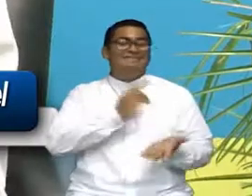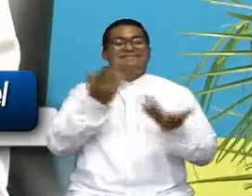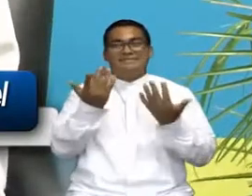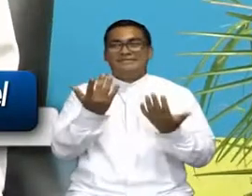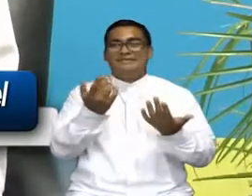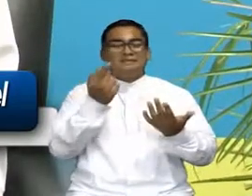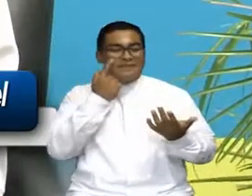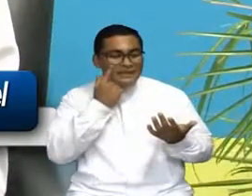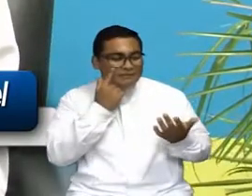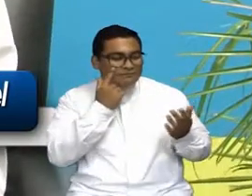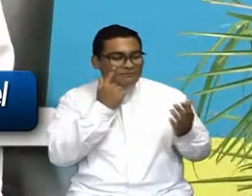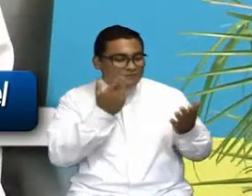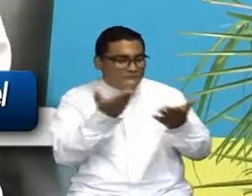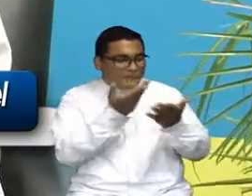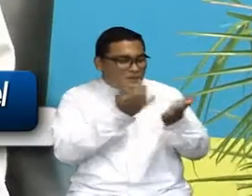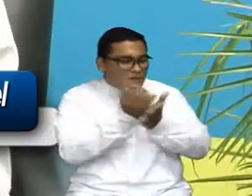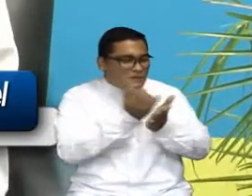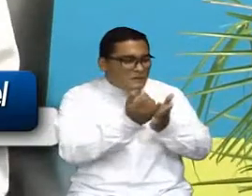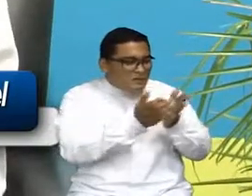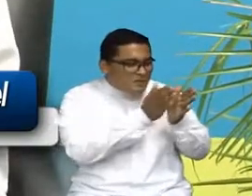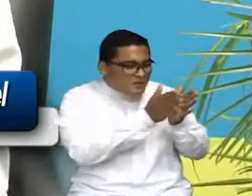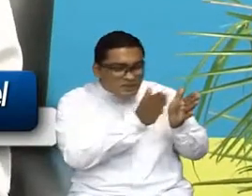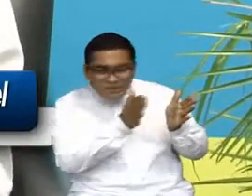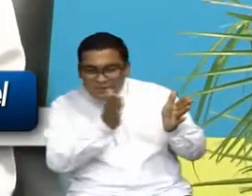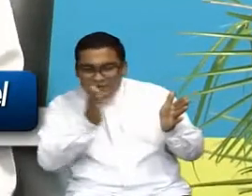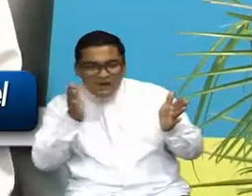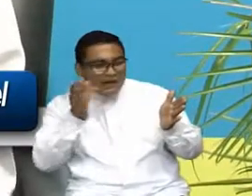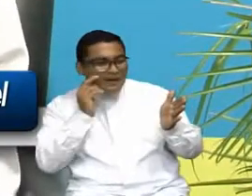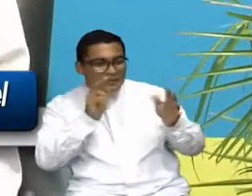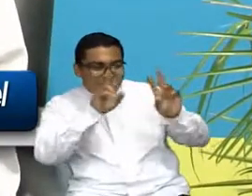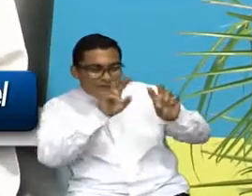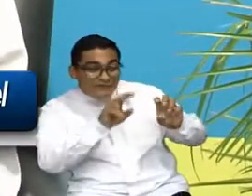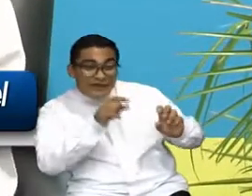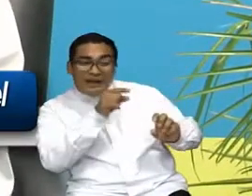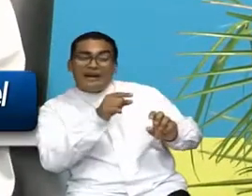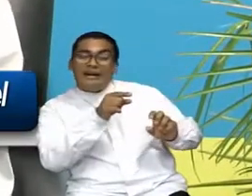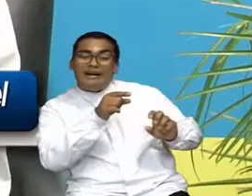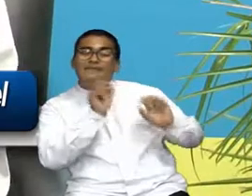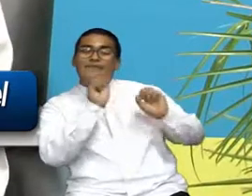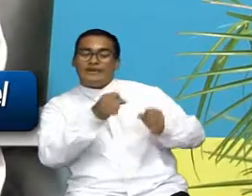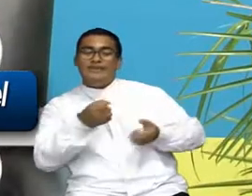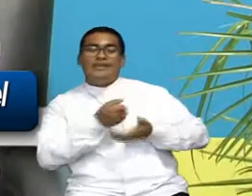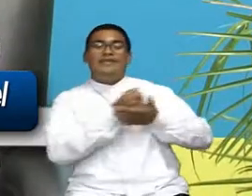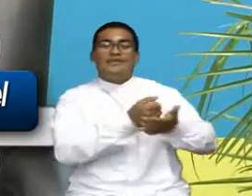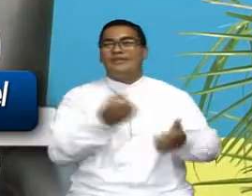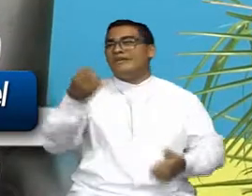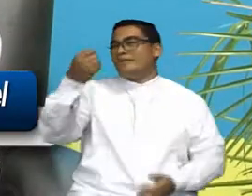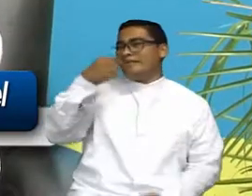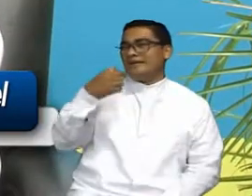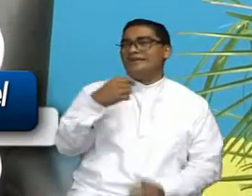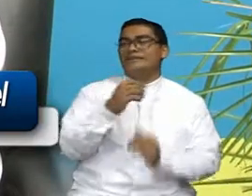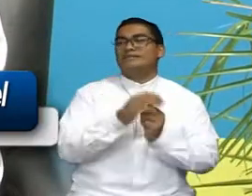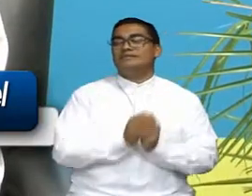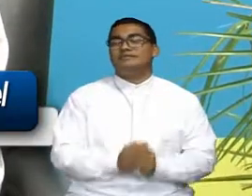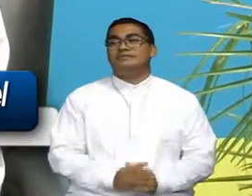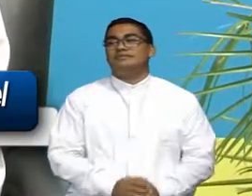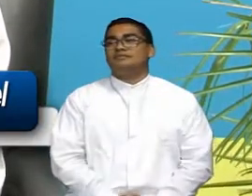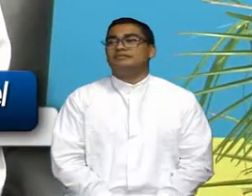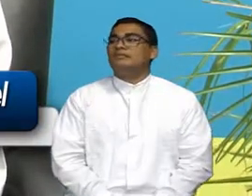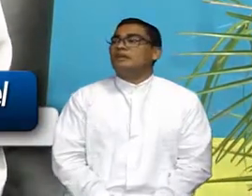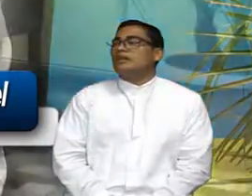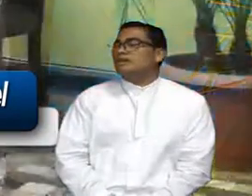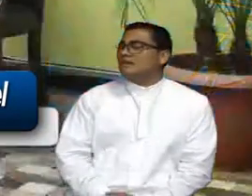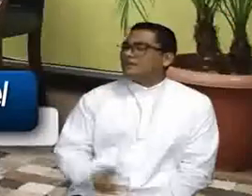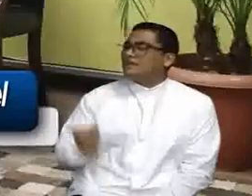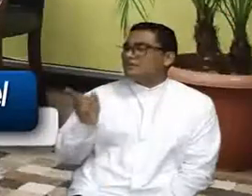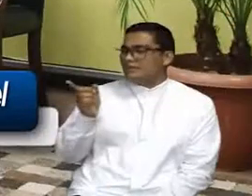está causando y según la causa, nosotros manejamos al paciente. En el caso de la experiencia que usted ha tenido, obviamente ha tratado este